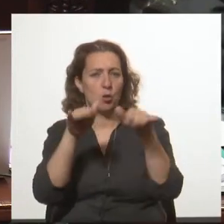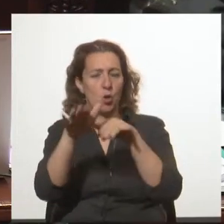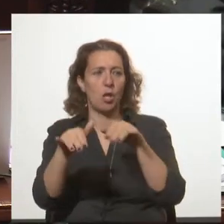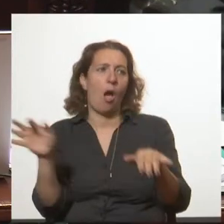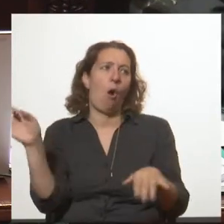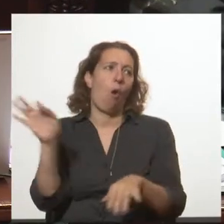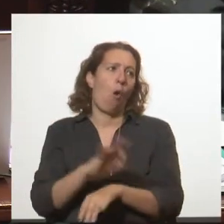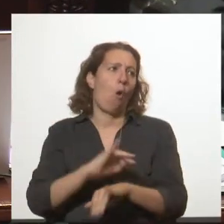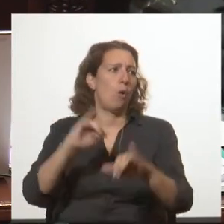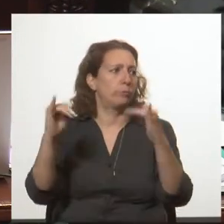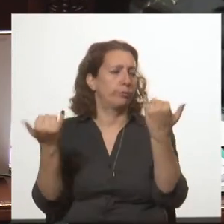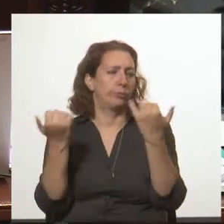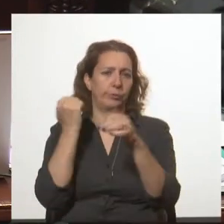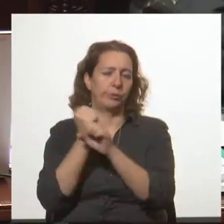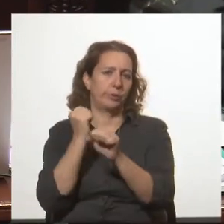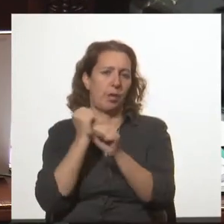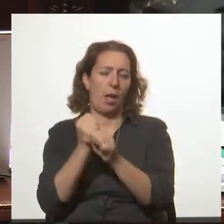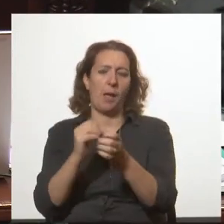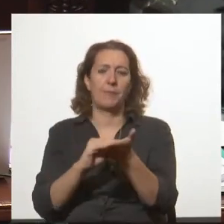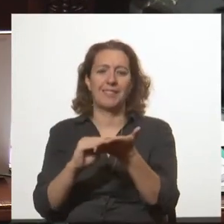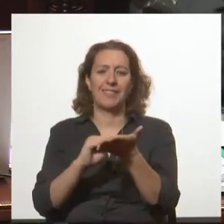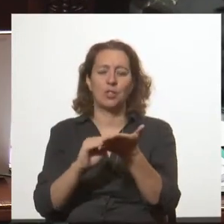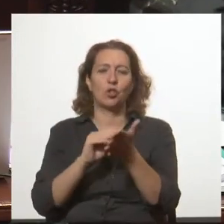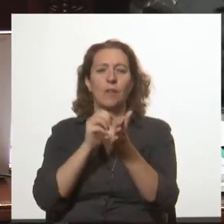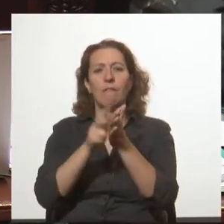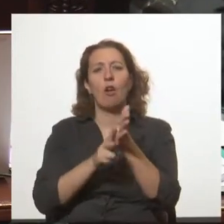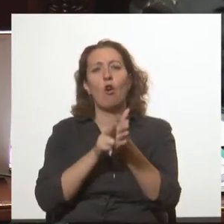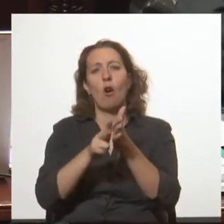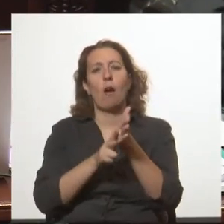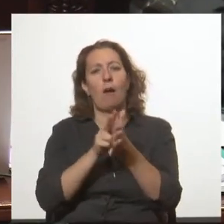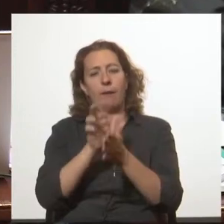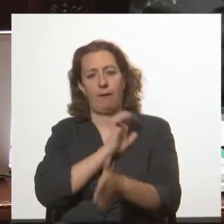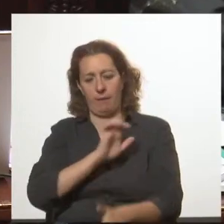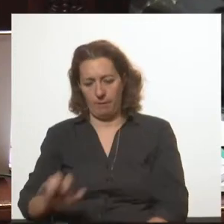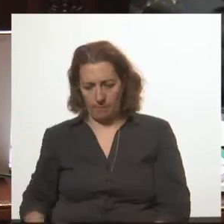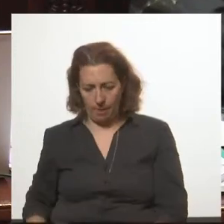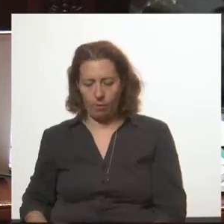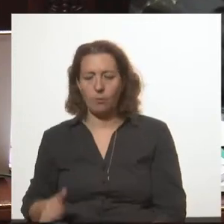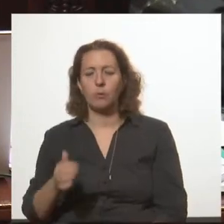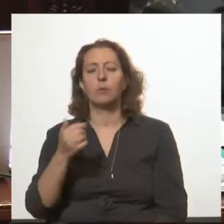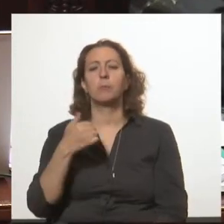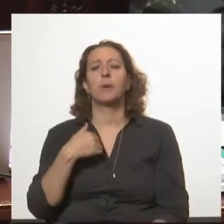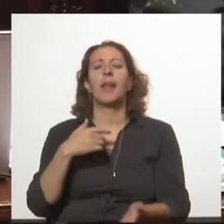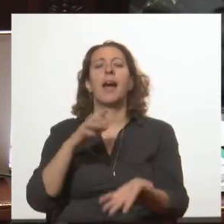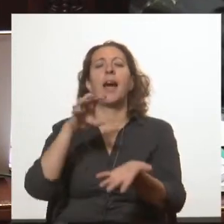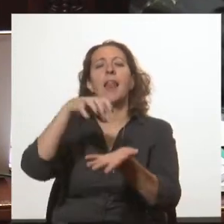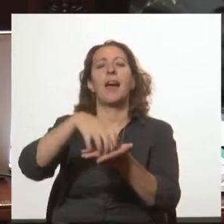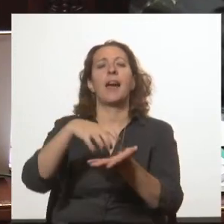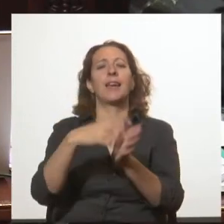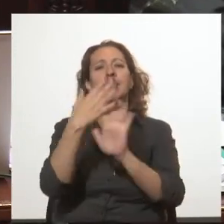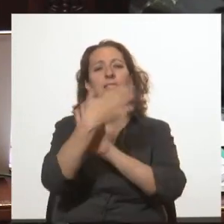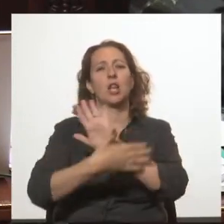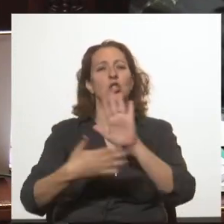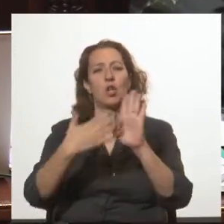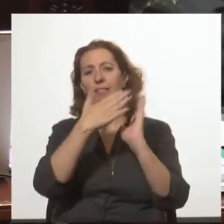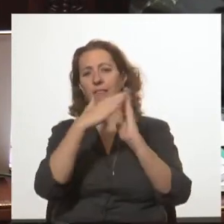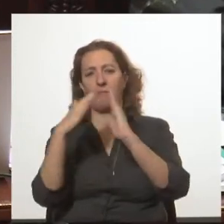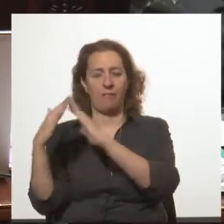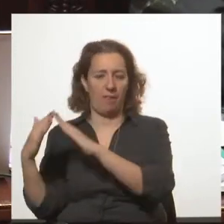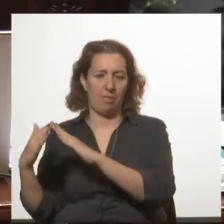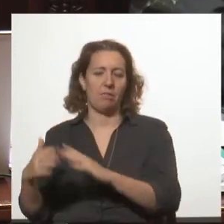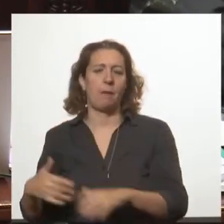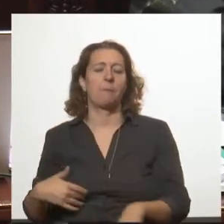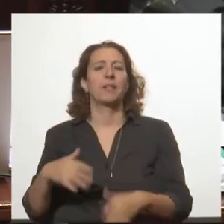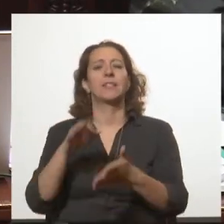para la administración de ferrocarriles del estado para la agencia nacional de viviendas para el servicio de tutela